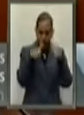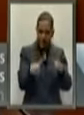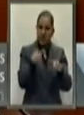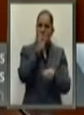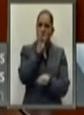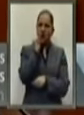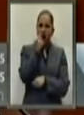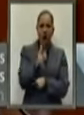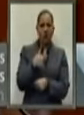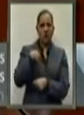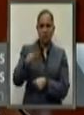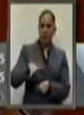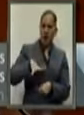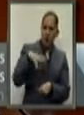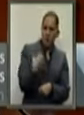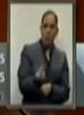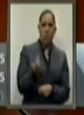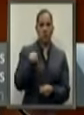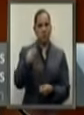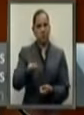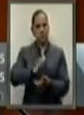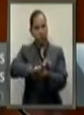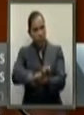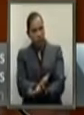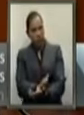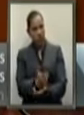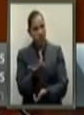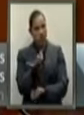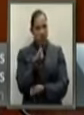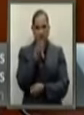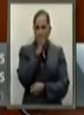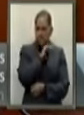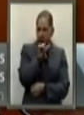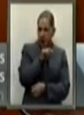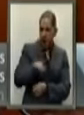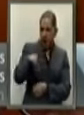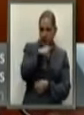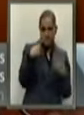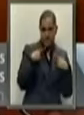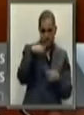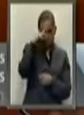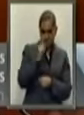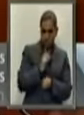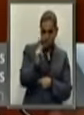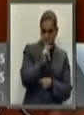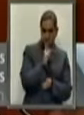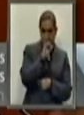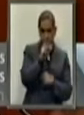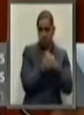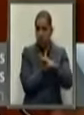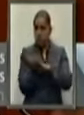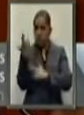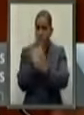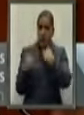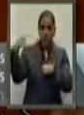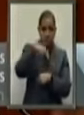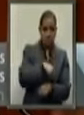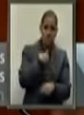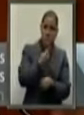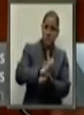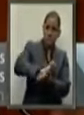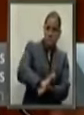de prácticas y abusos de las que puedan ser objetos nuestros connacionales en su regreso a sus